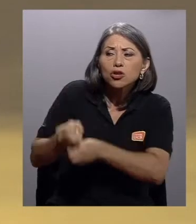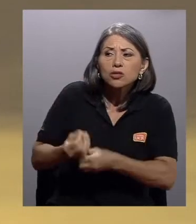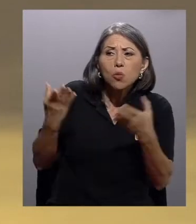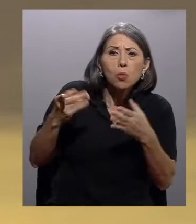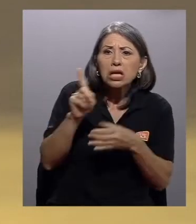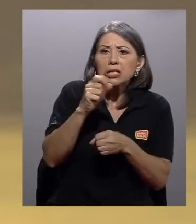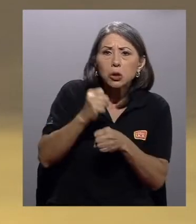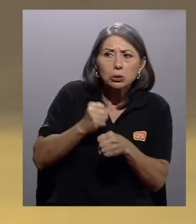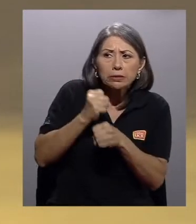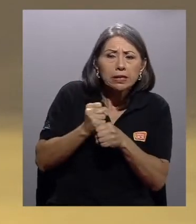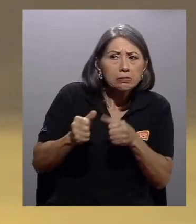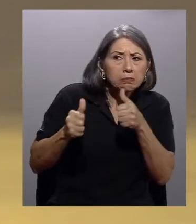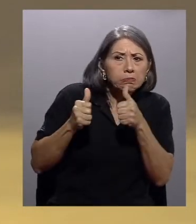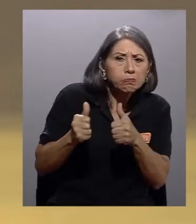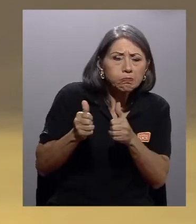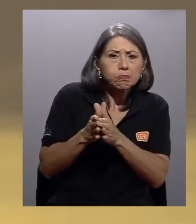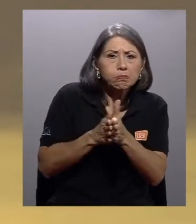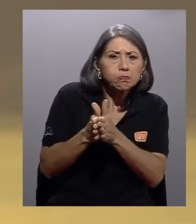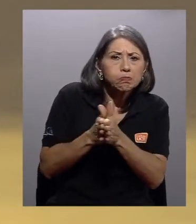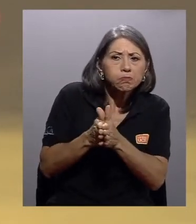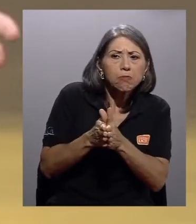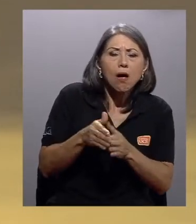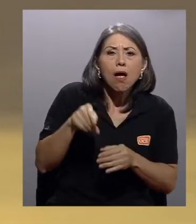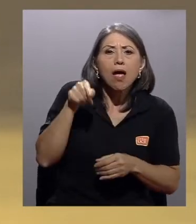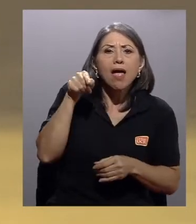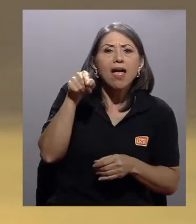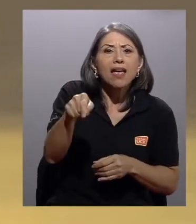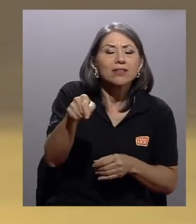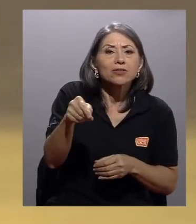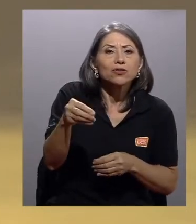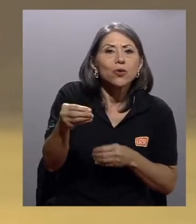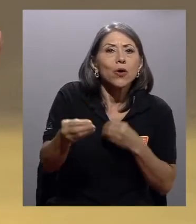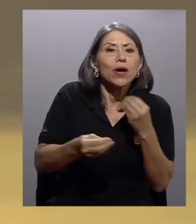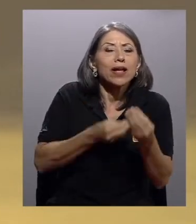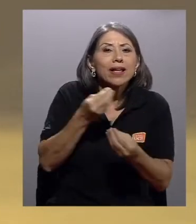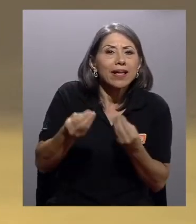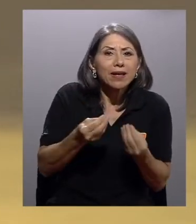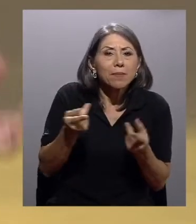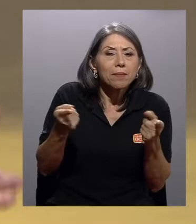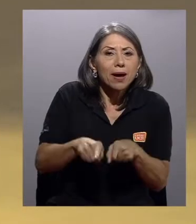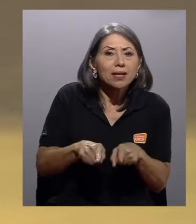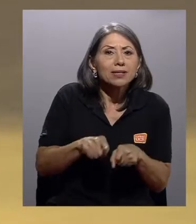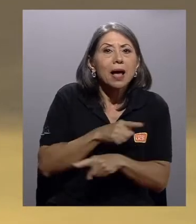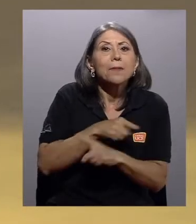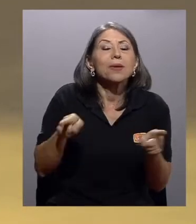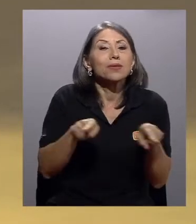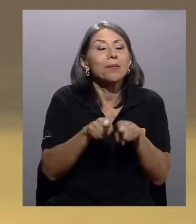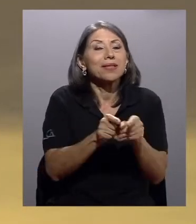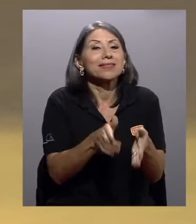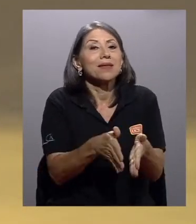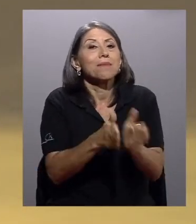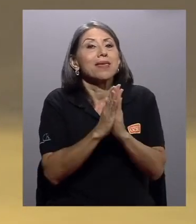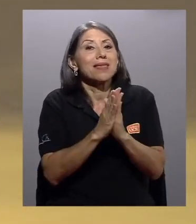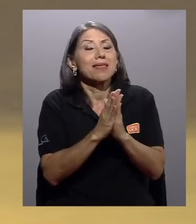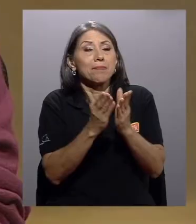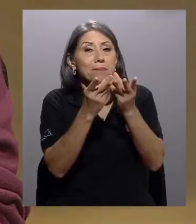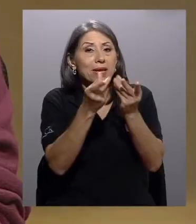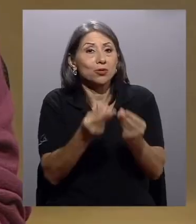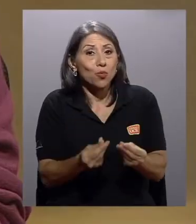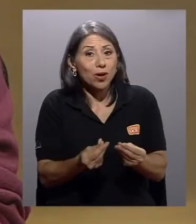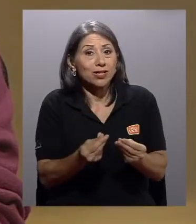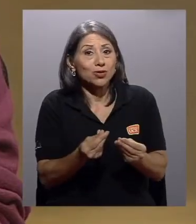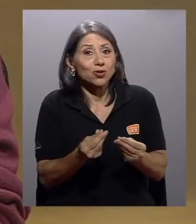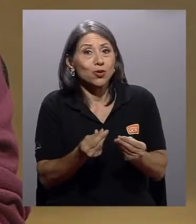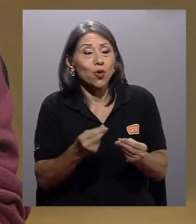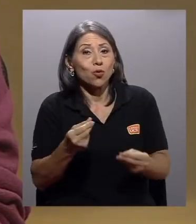públicas viene primada por un recorte al presupuesto de las mismas instituciones.